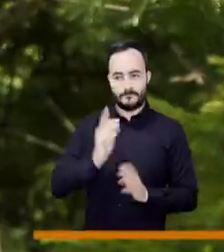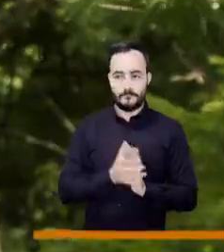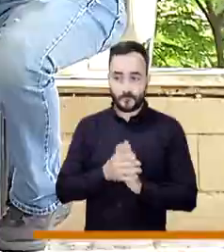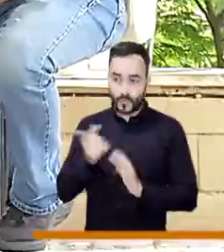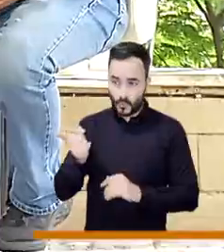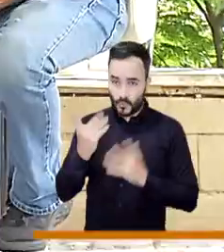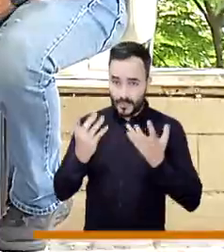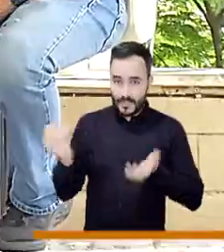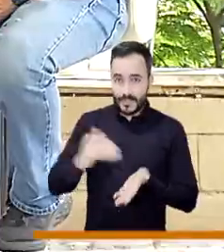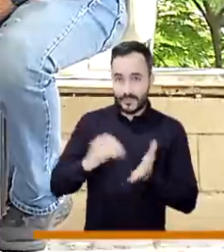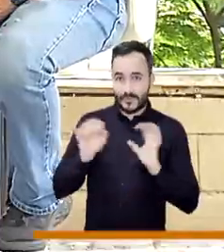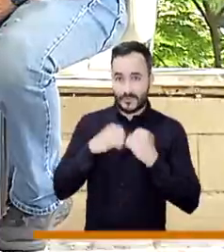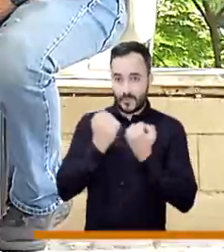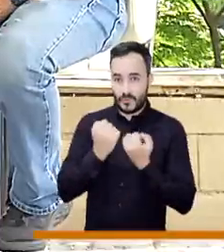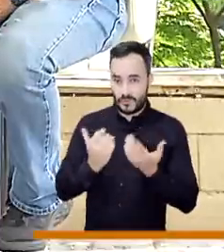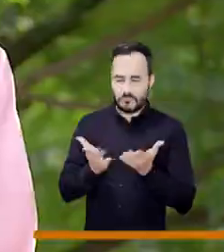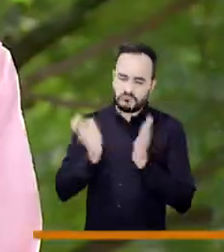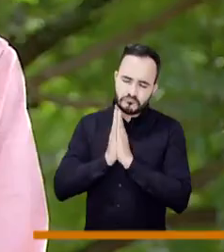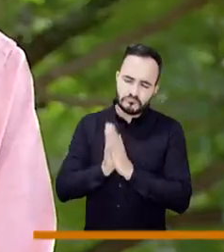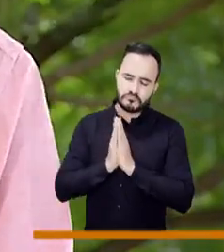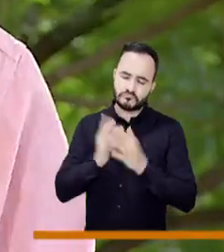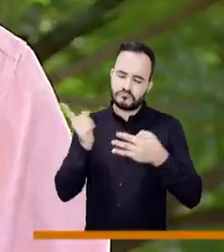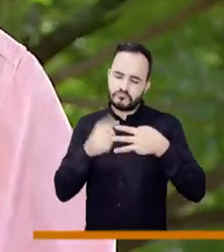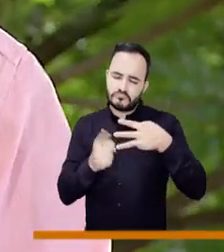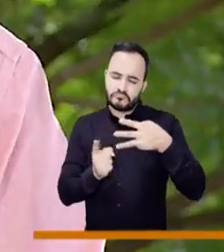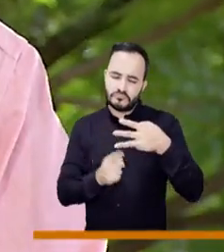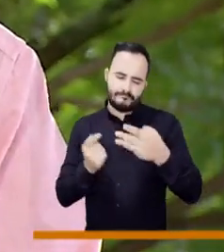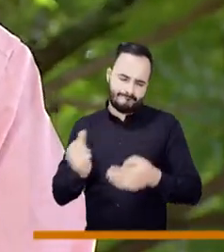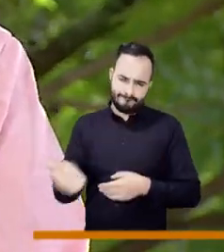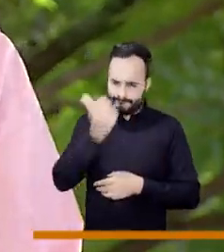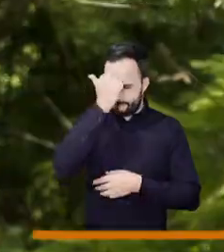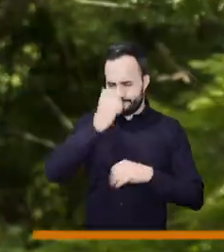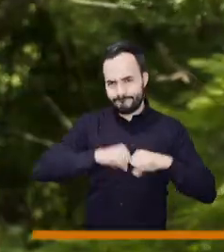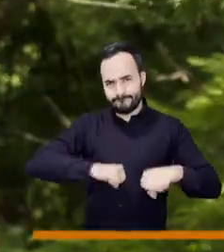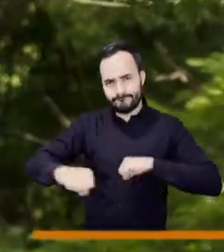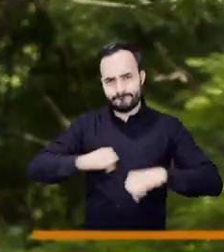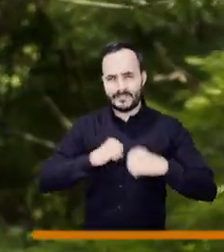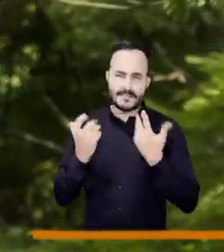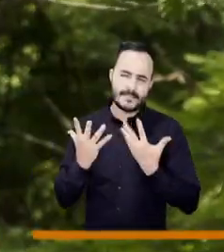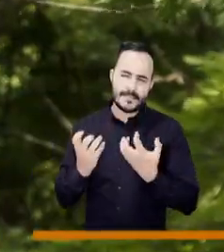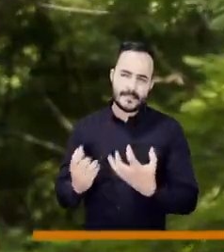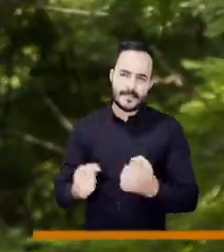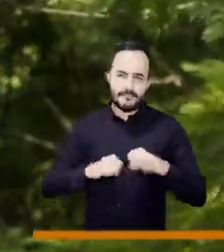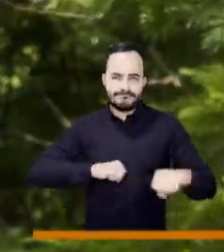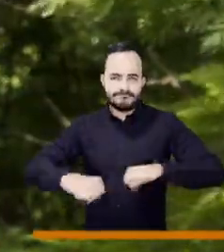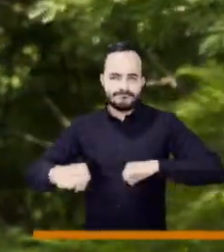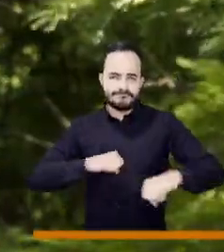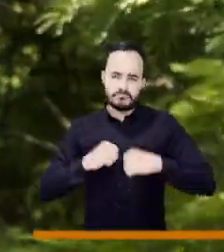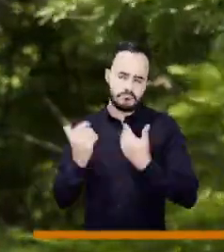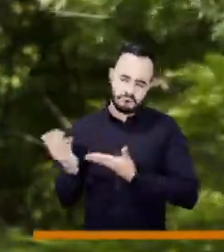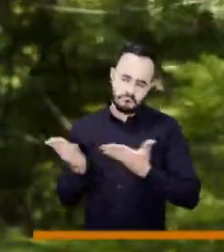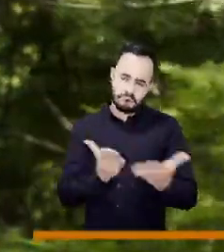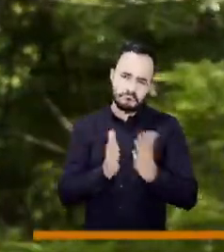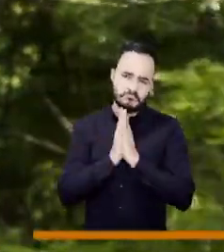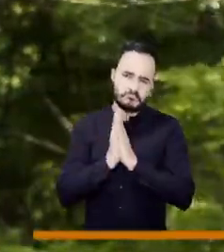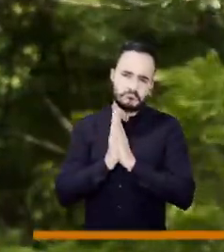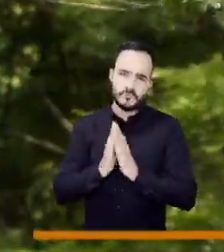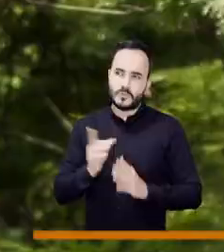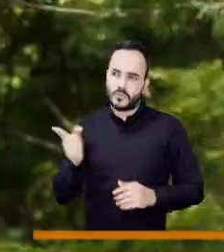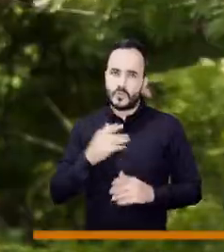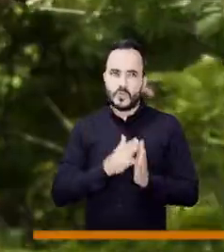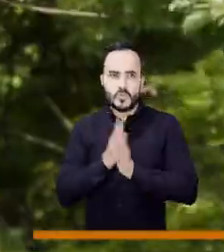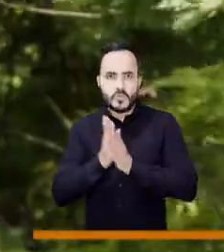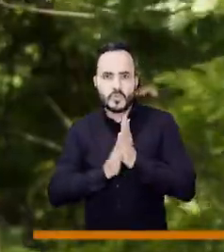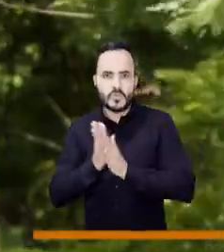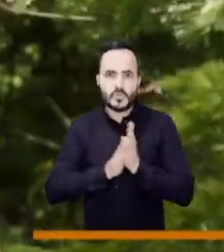Carlos Barrio, usted quiere volver al Consejo. Enumere esas tres tareas prioritarias para hacer o para continuar que